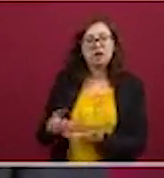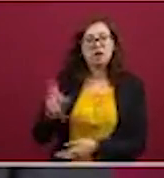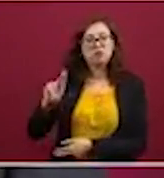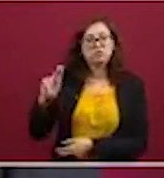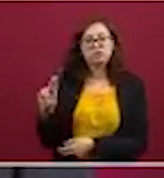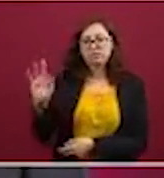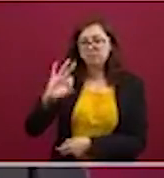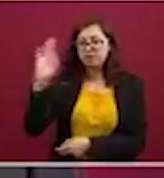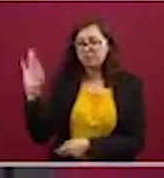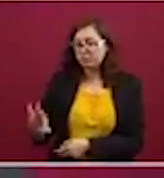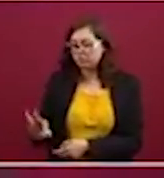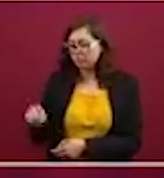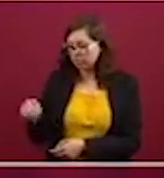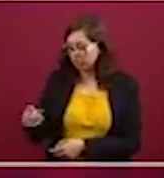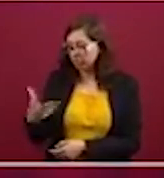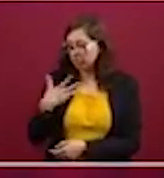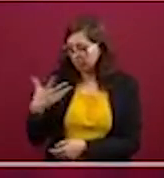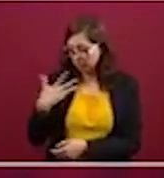para